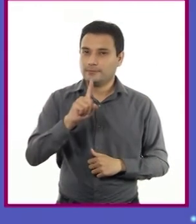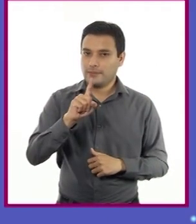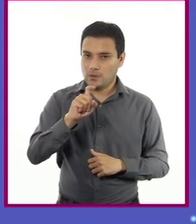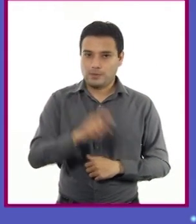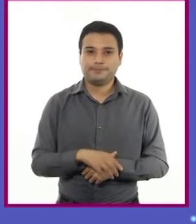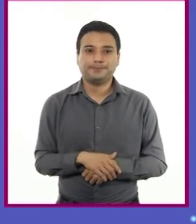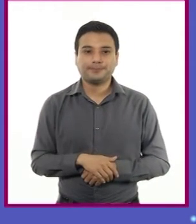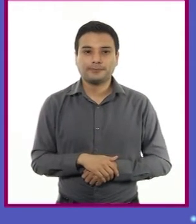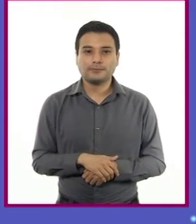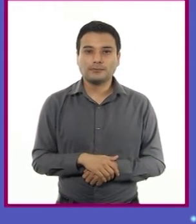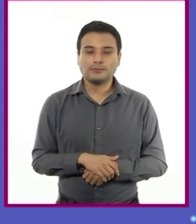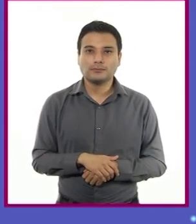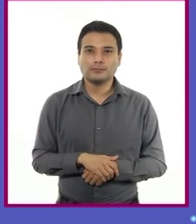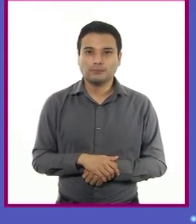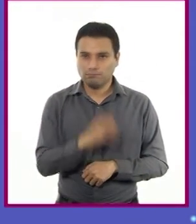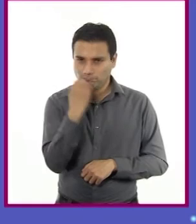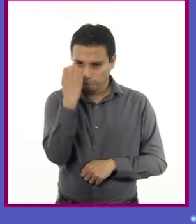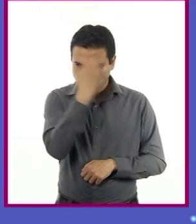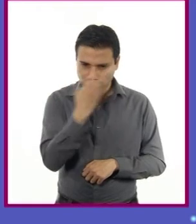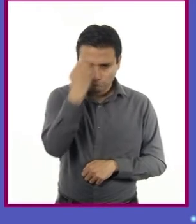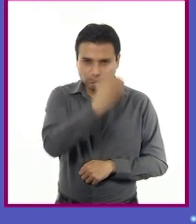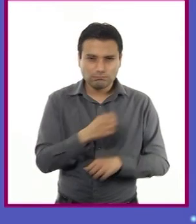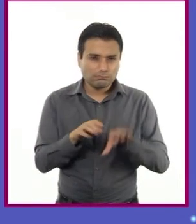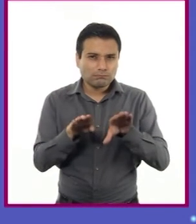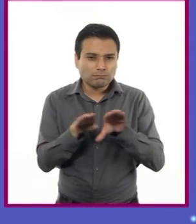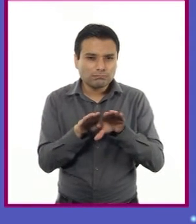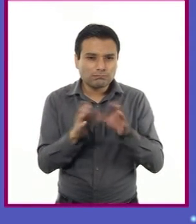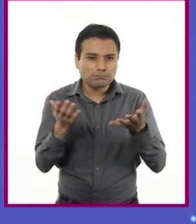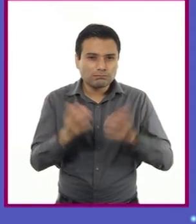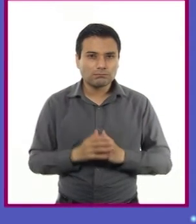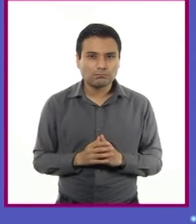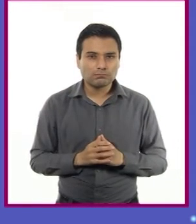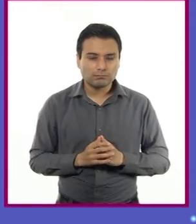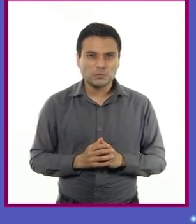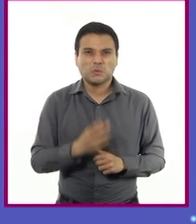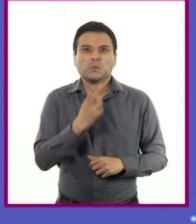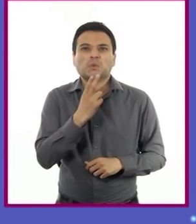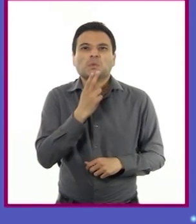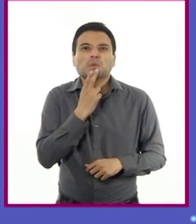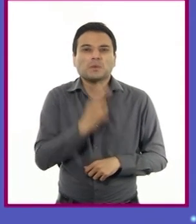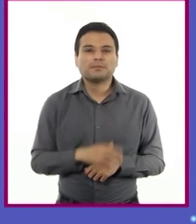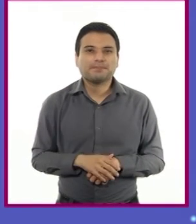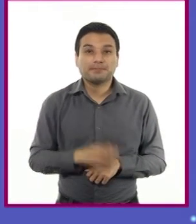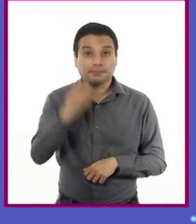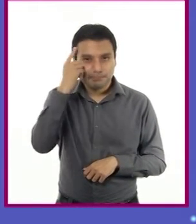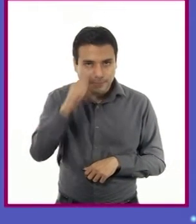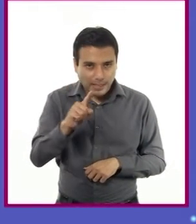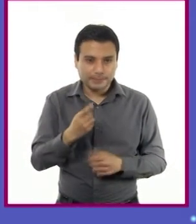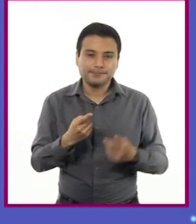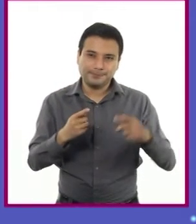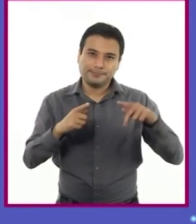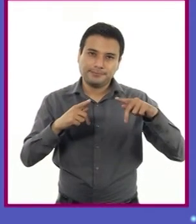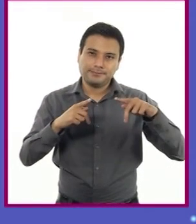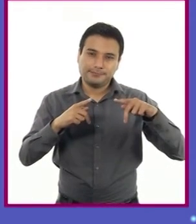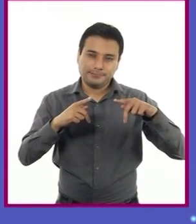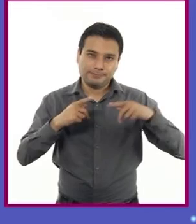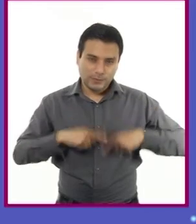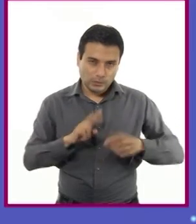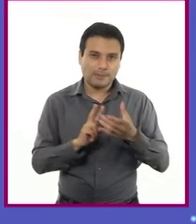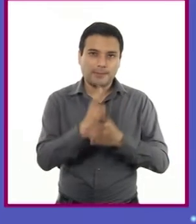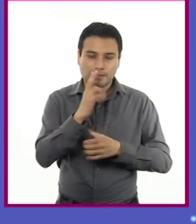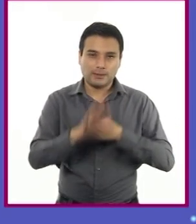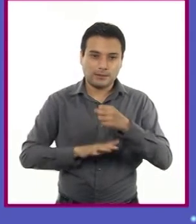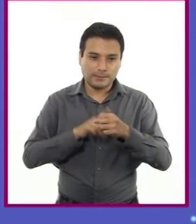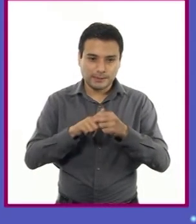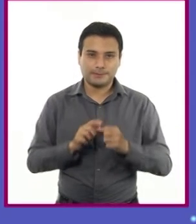agua. Para analizarlo, veremos su uso, es decir, que es necesaria para los seres vivos. Entre los seres